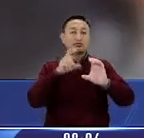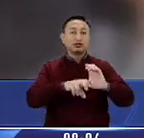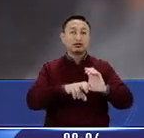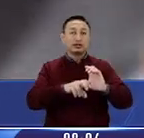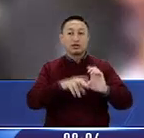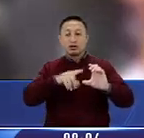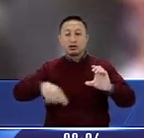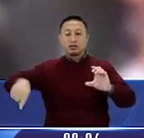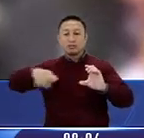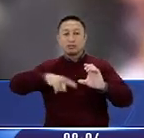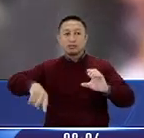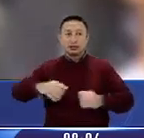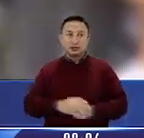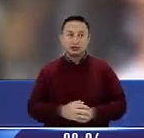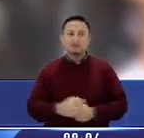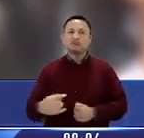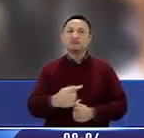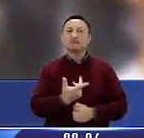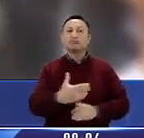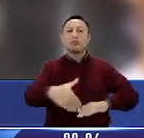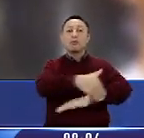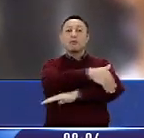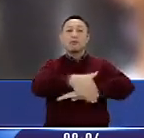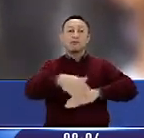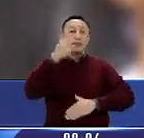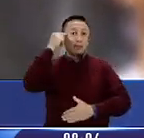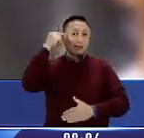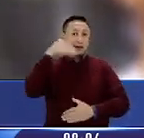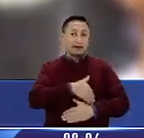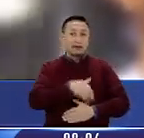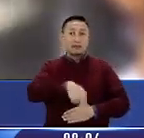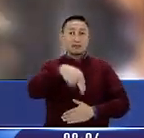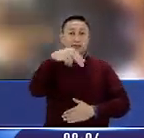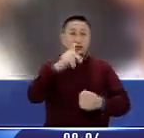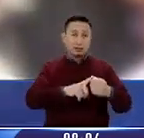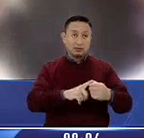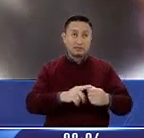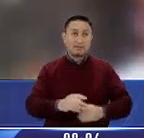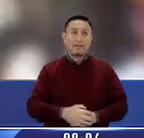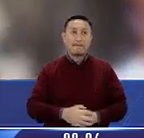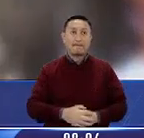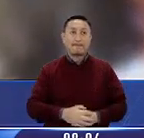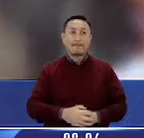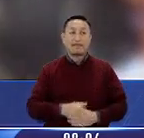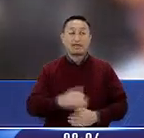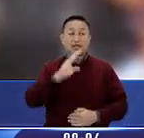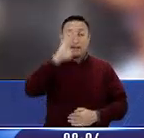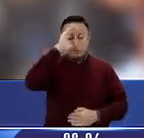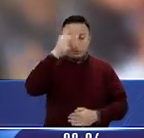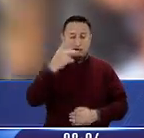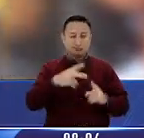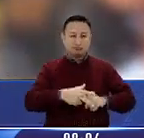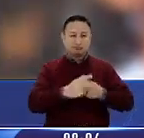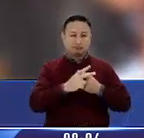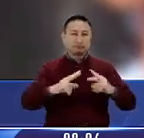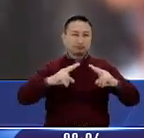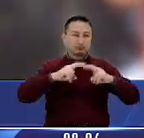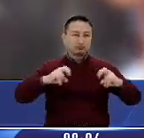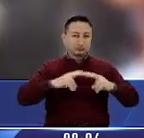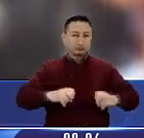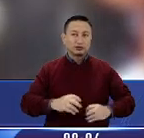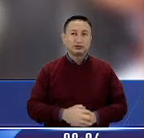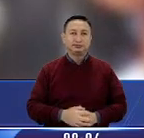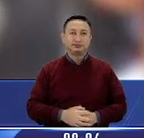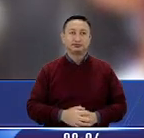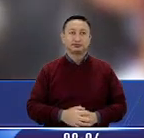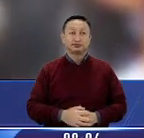se bajan. Habría ocurrido en la avenida Simón Bolívar, al norte de la ciudad. La policía se encuentra levantando información sobre este